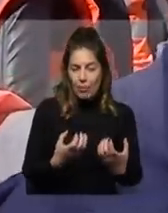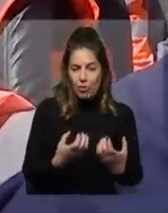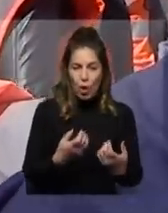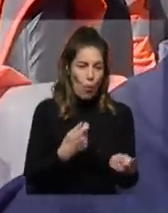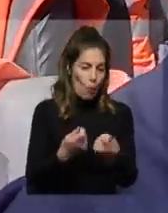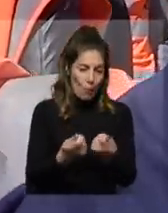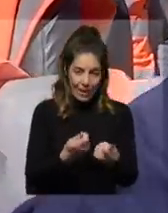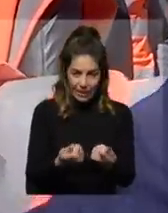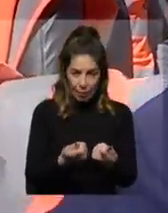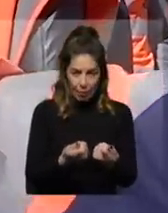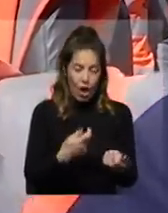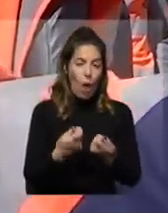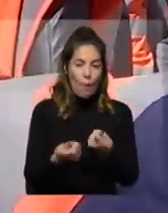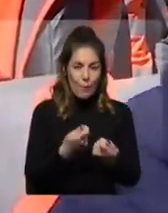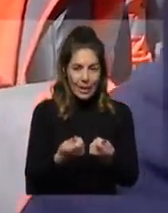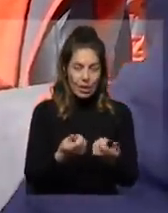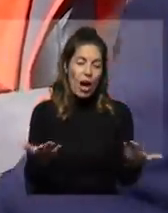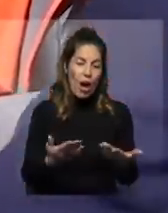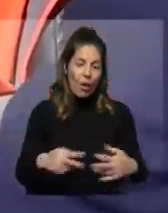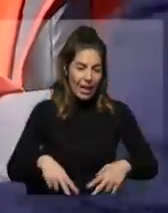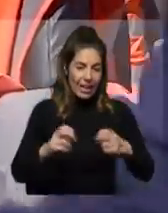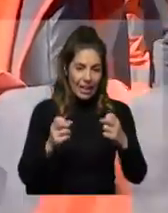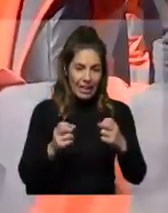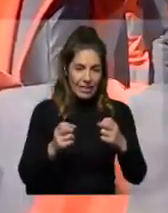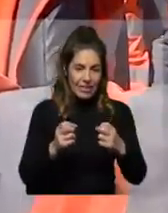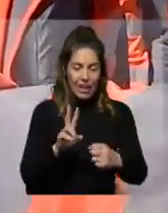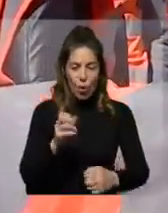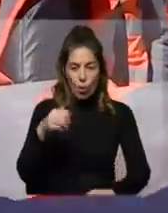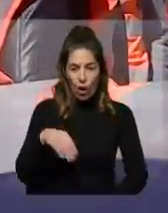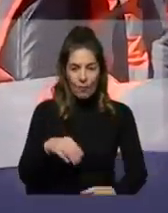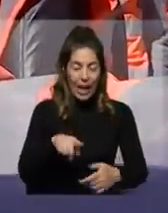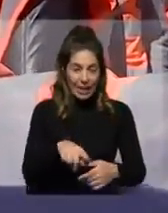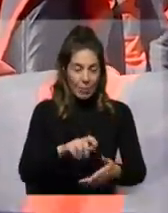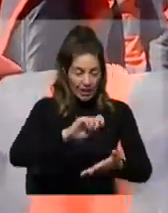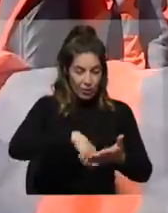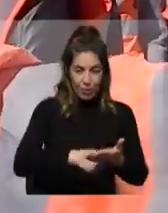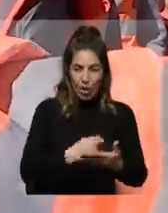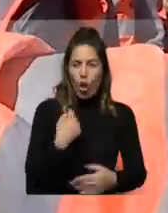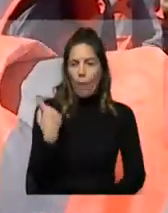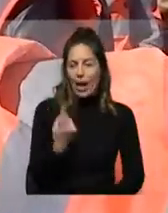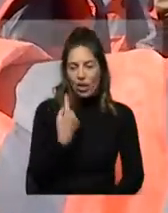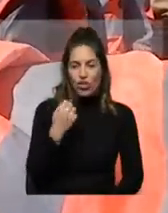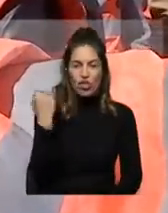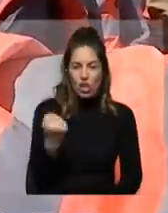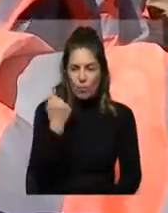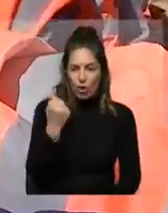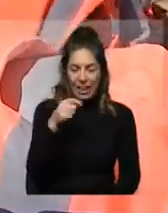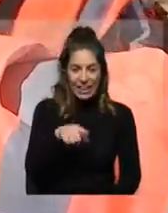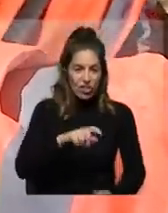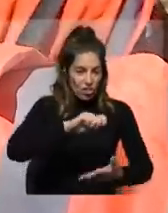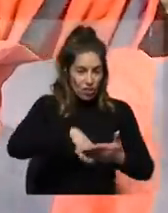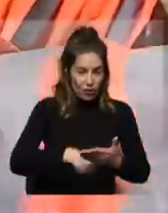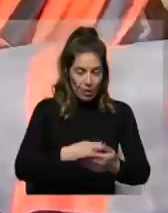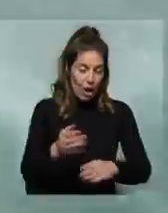ese comodato está en estudio el directorio de la UAM para que sea firmado este para nosotros sería muy importante que eso se firme